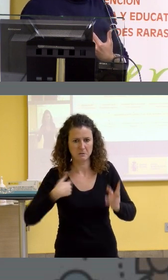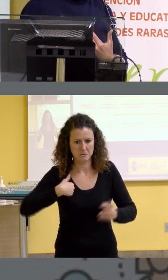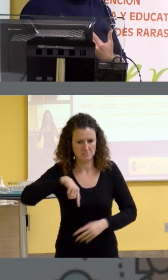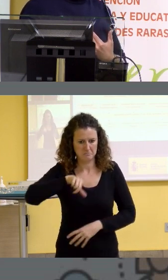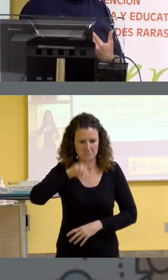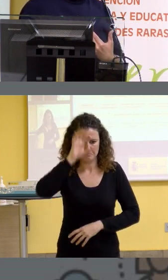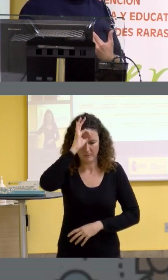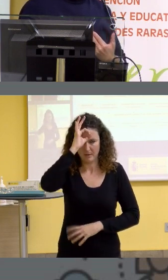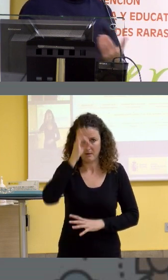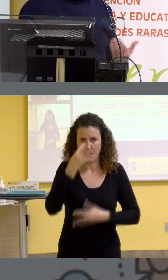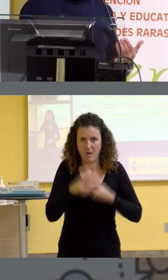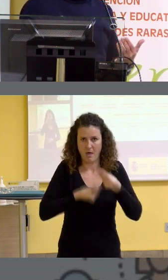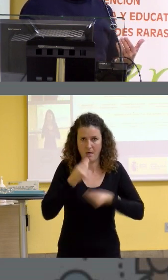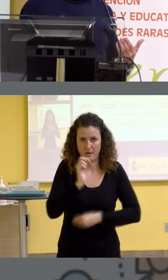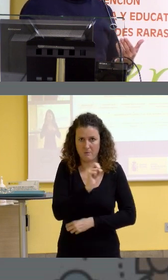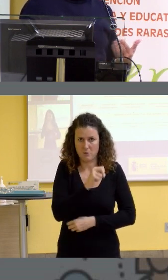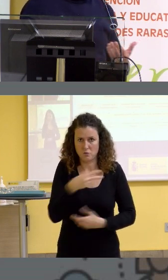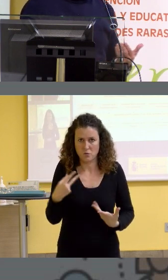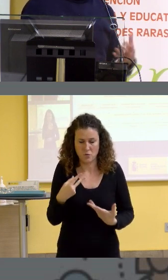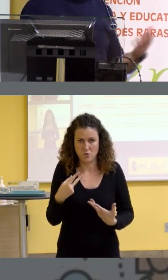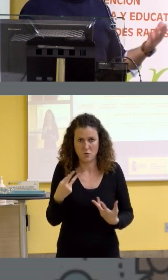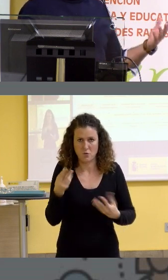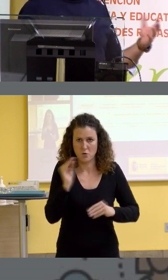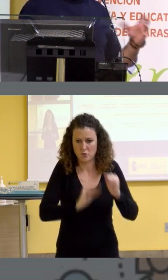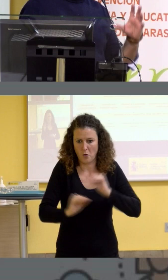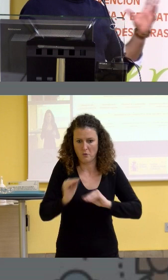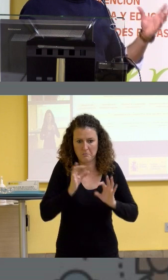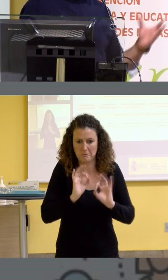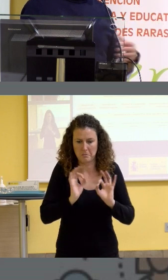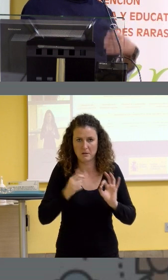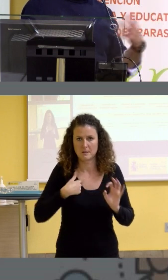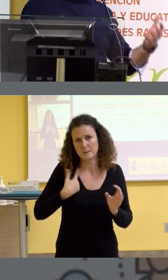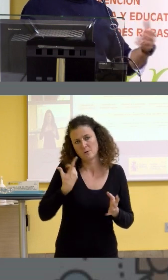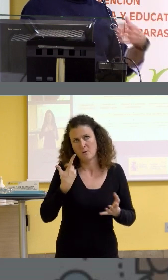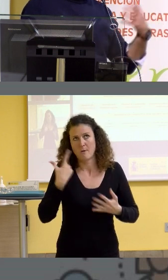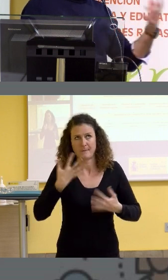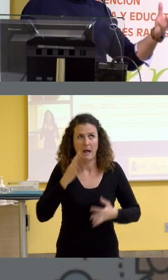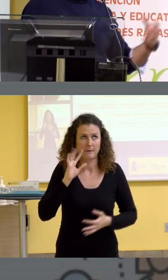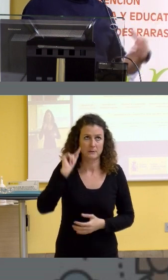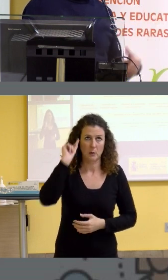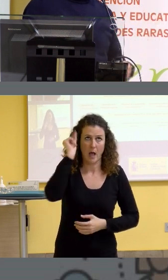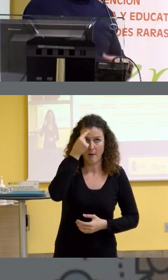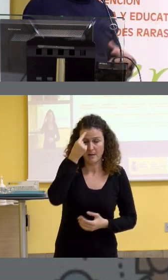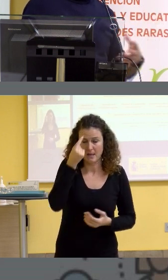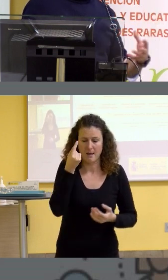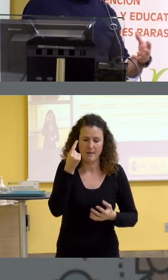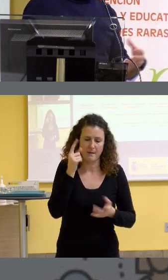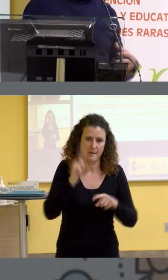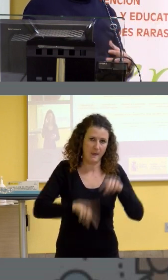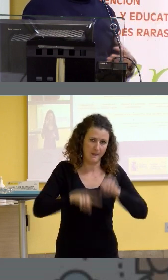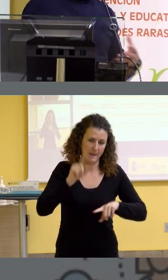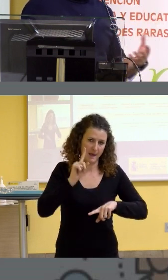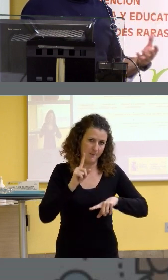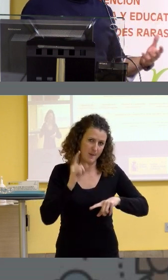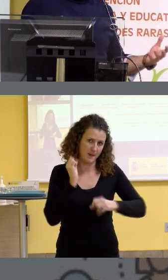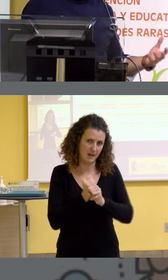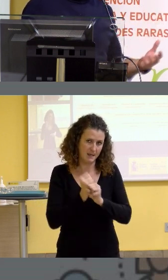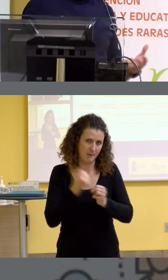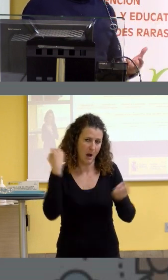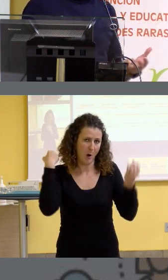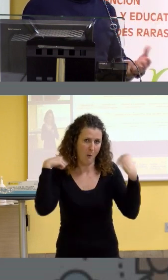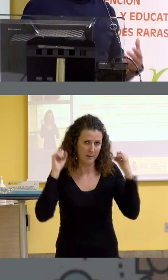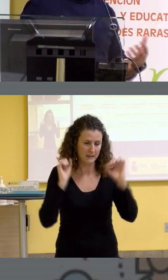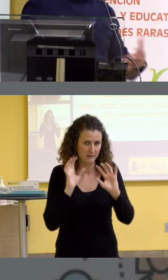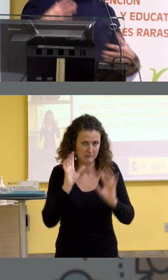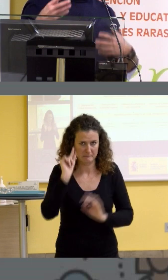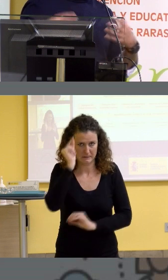las tareas esas. Pero yo tampoco me considero particularmente hábil frente a determinadas tareas, pero